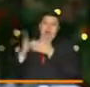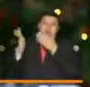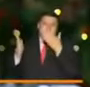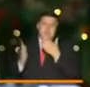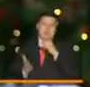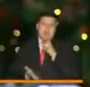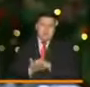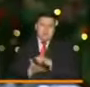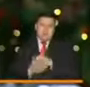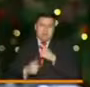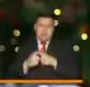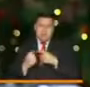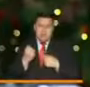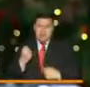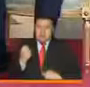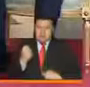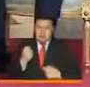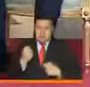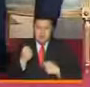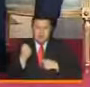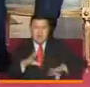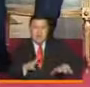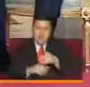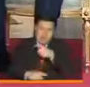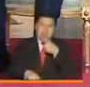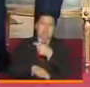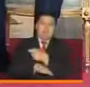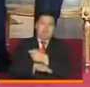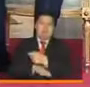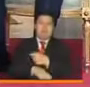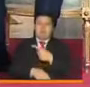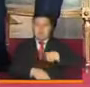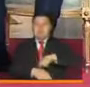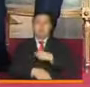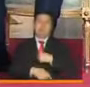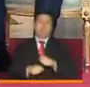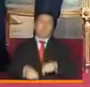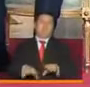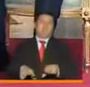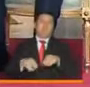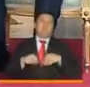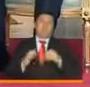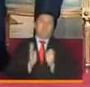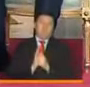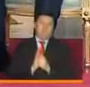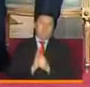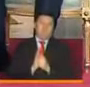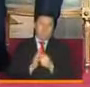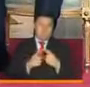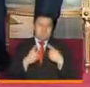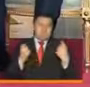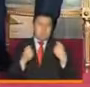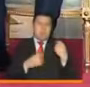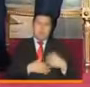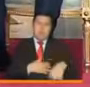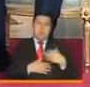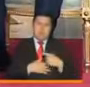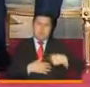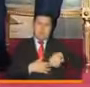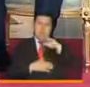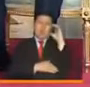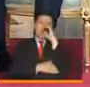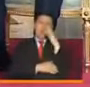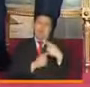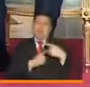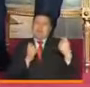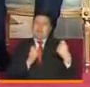contra los mismos excombatientes. Y yo creo que ahí nos toca a todos asumir que ese es un enemigo común de todos los